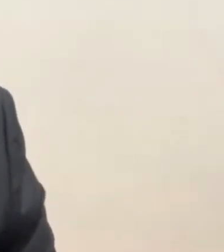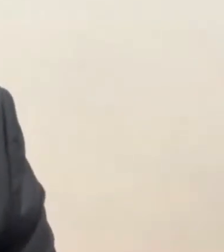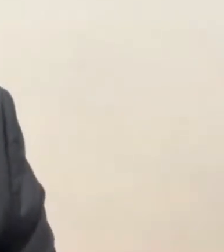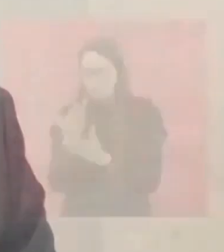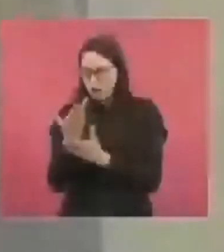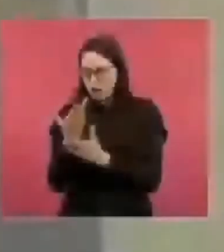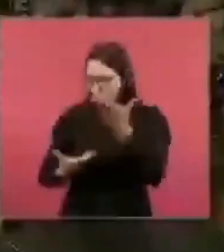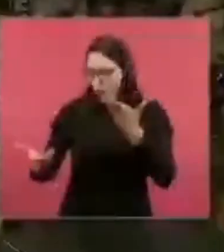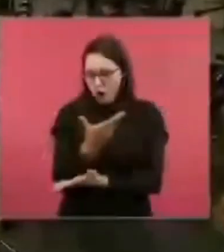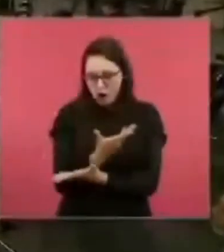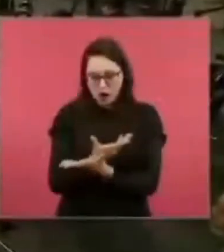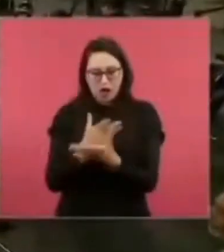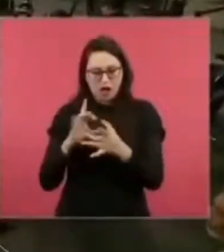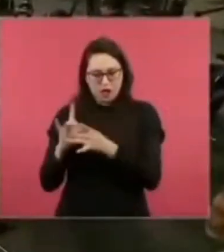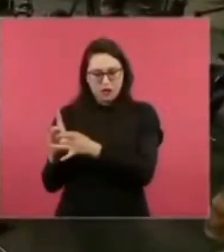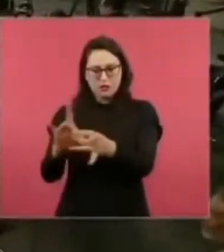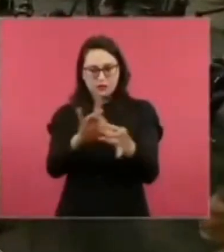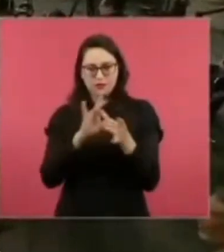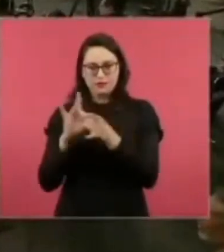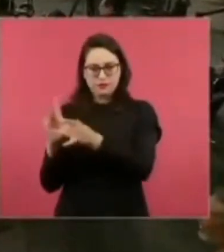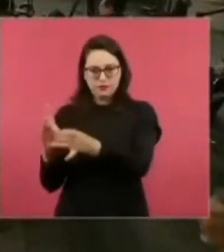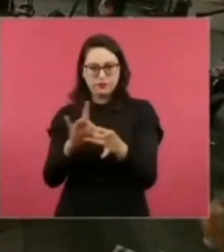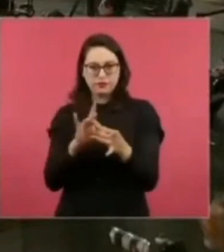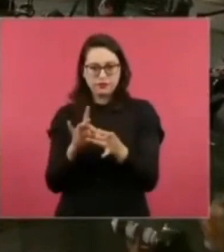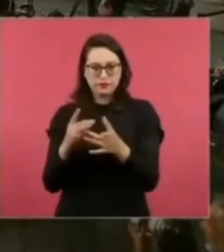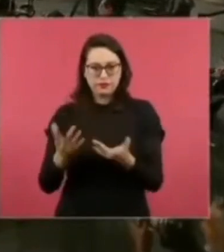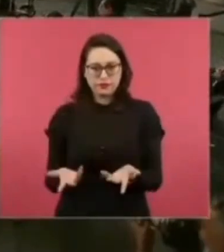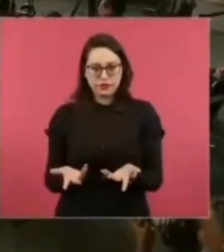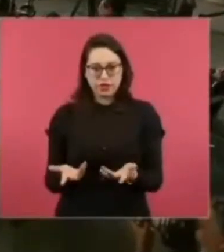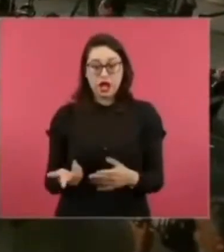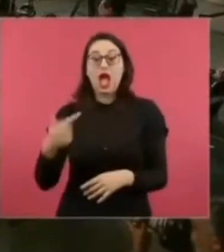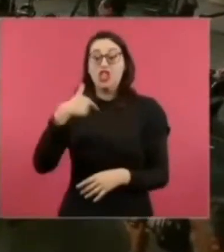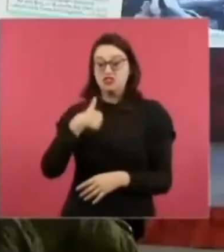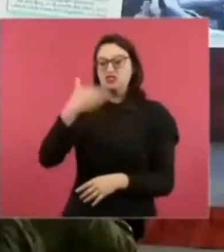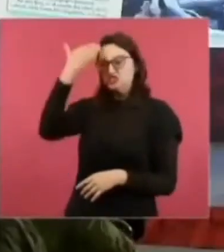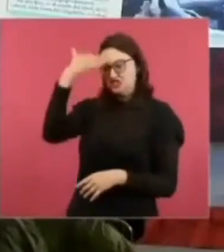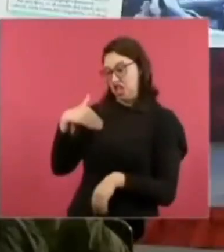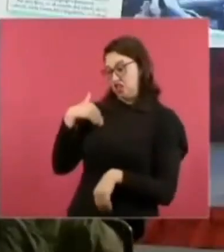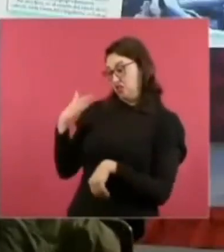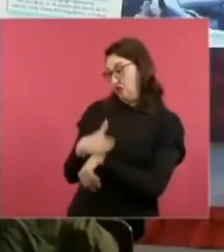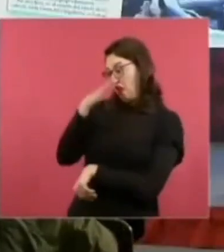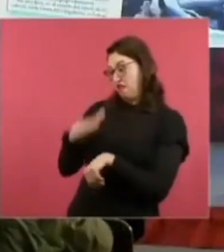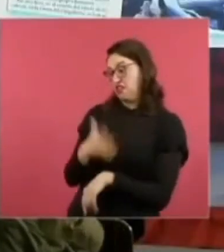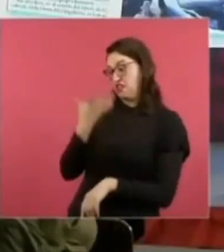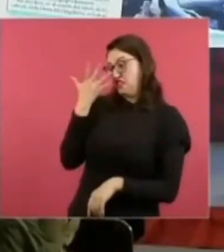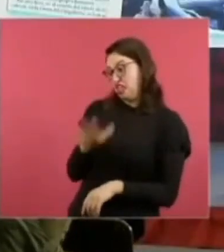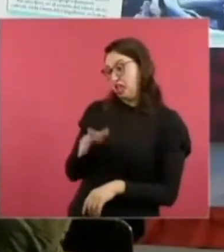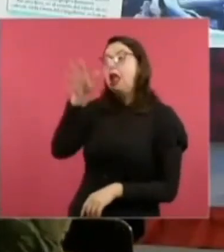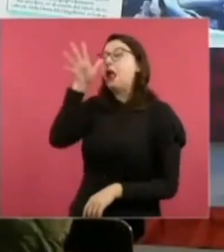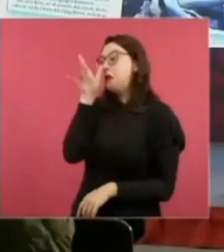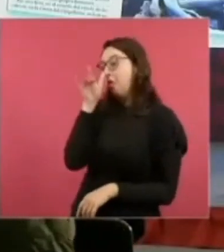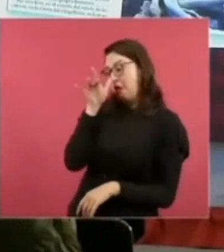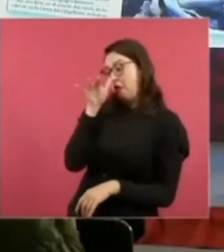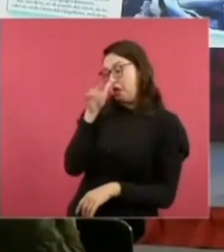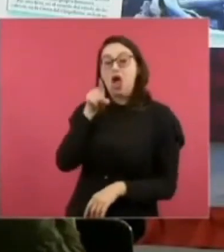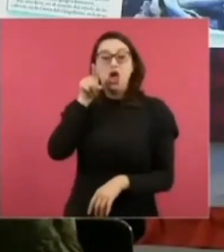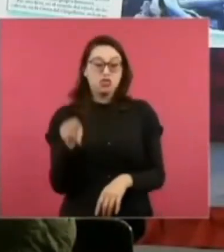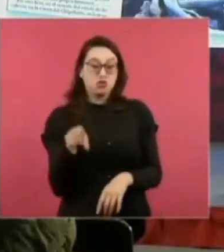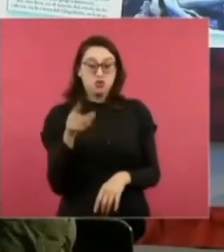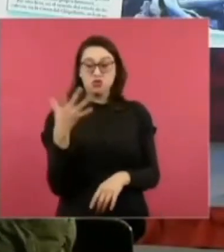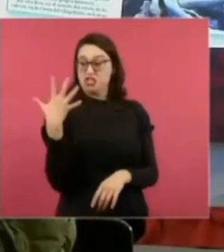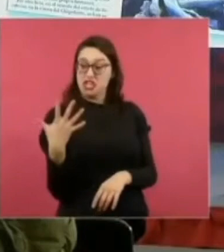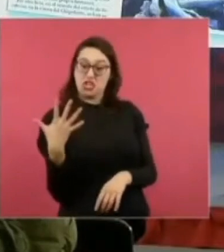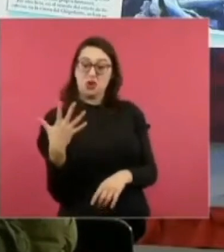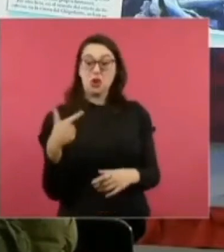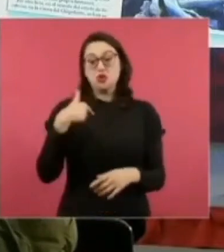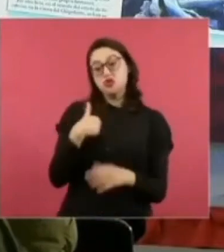del querido Diego Prieto y una de las pedagogas más respetadas entre la comunidad académica y que ha